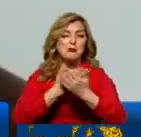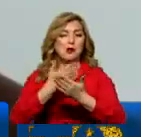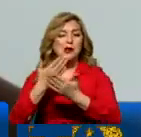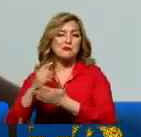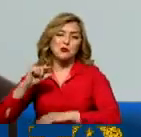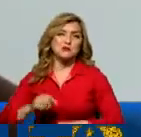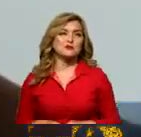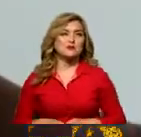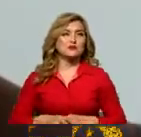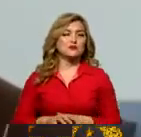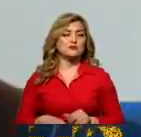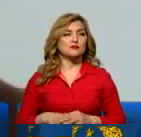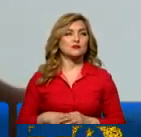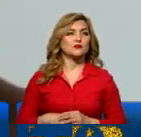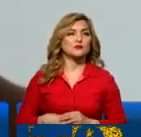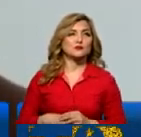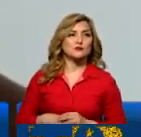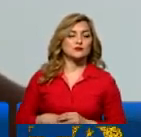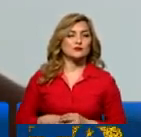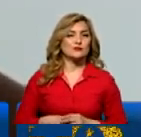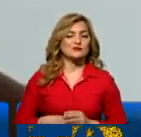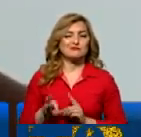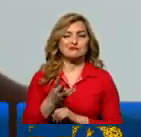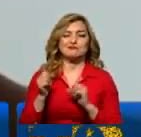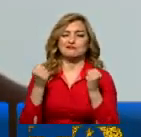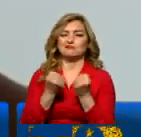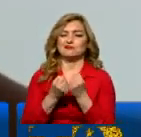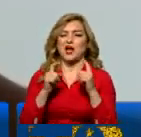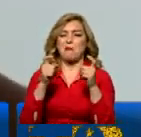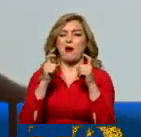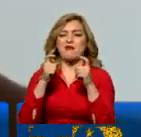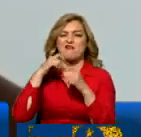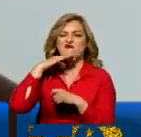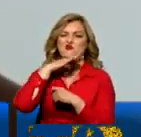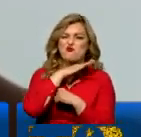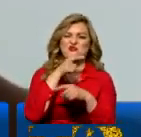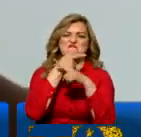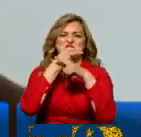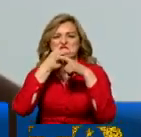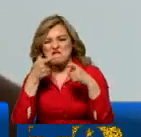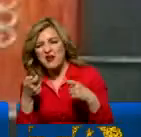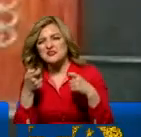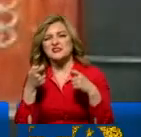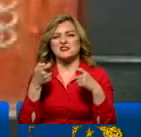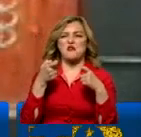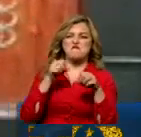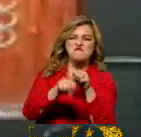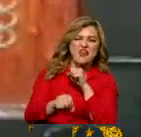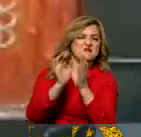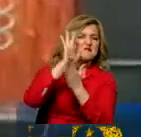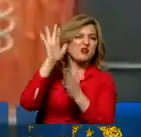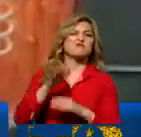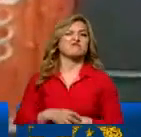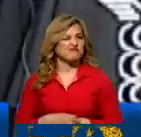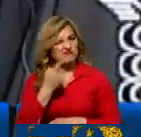propuestas. Lo que vamos a ver es una campaña sucia en redes, las noticias falsas, campañas negras. Y otro aspecto